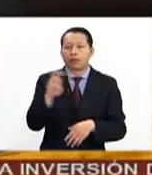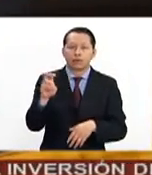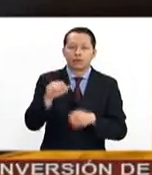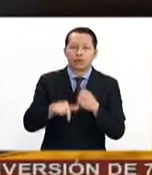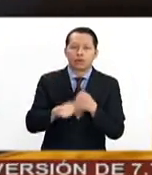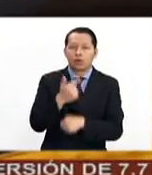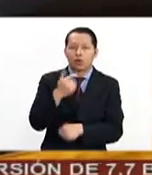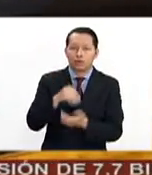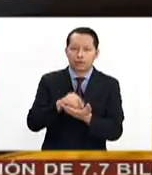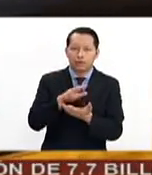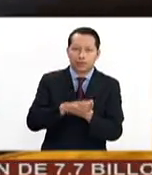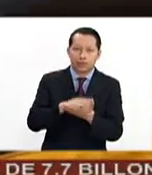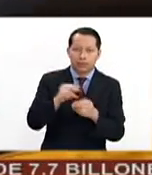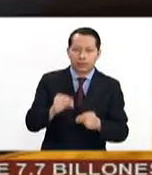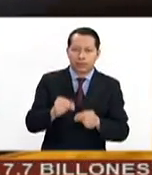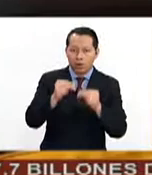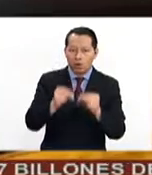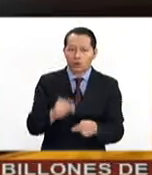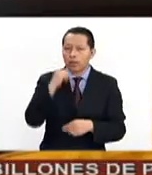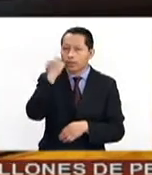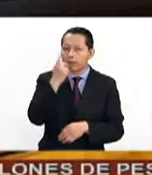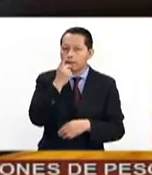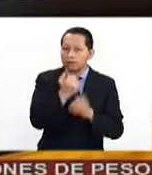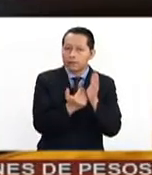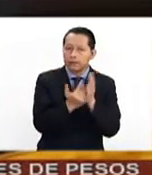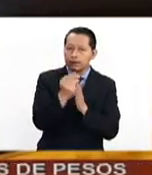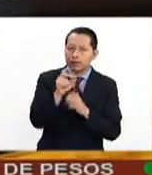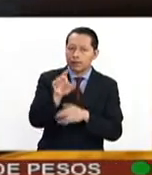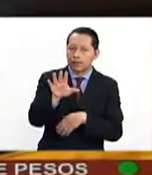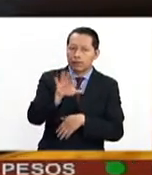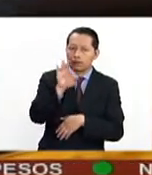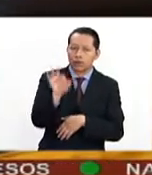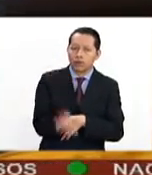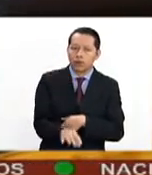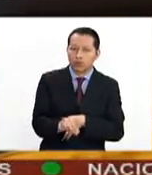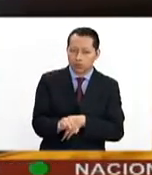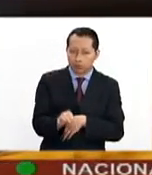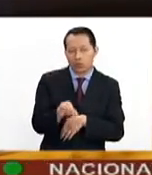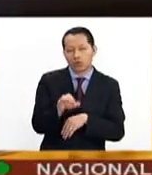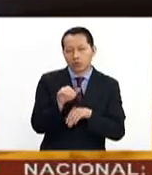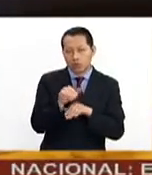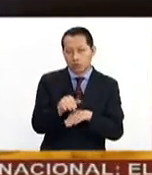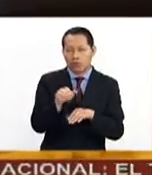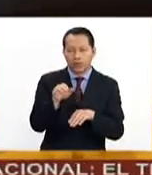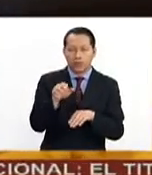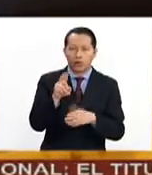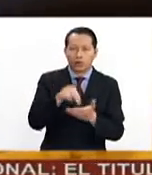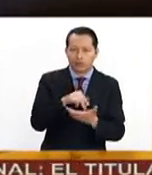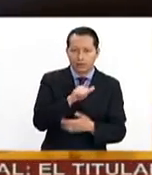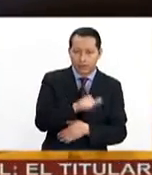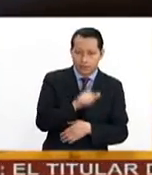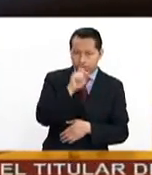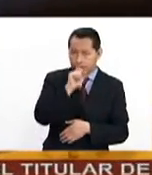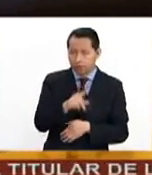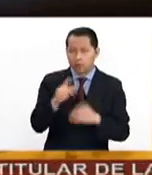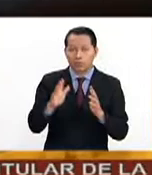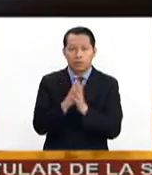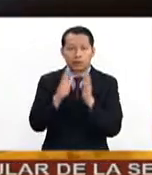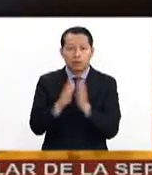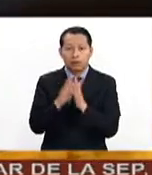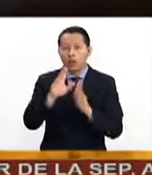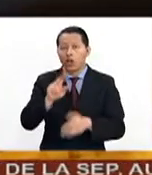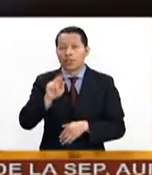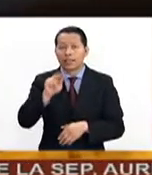44.312 citas de negocios, que representan un crecimiento del 35% sobre 2016. Participaron